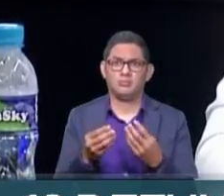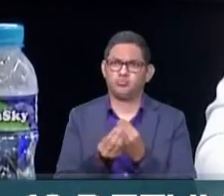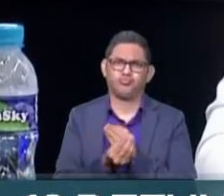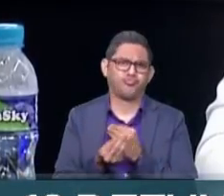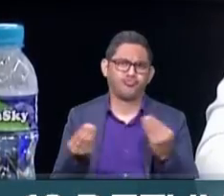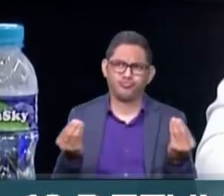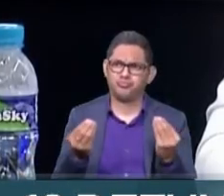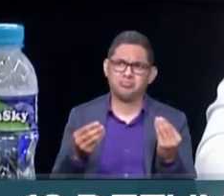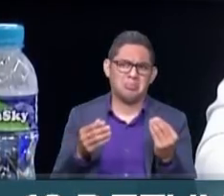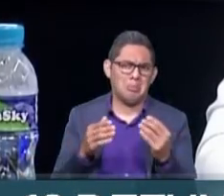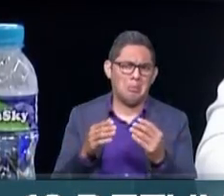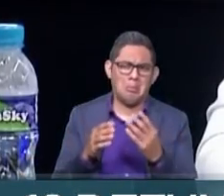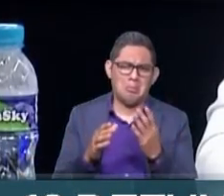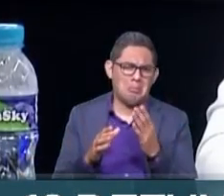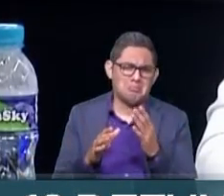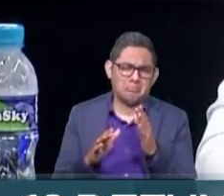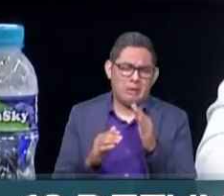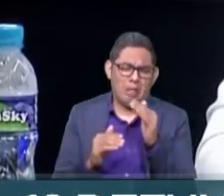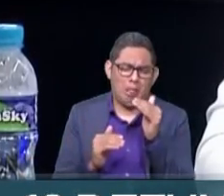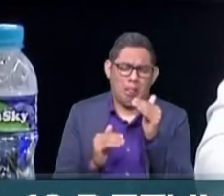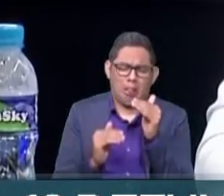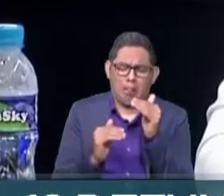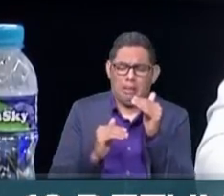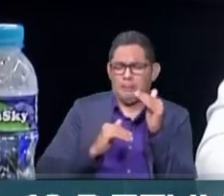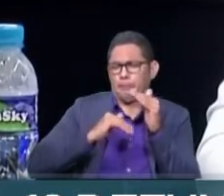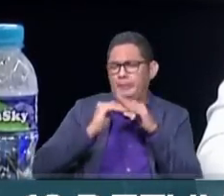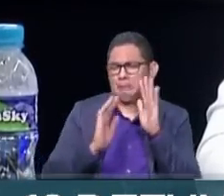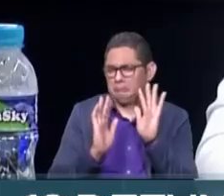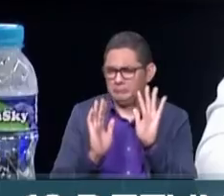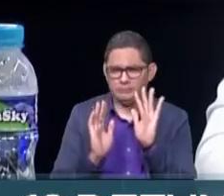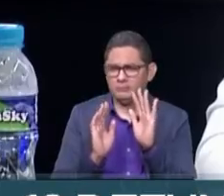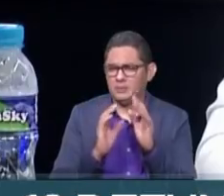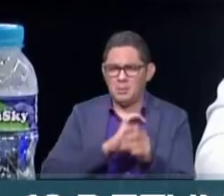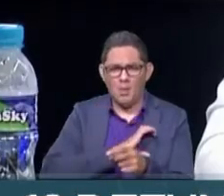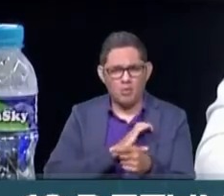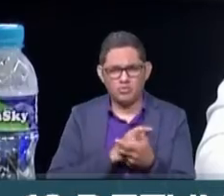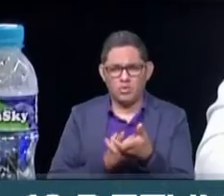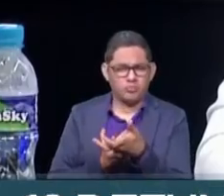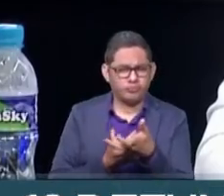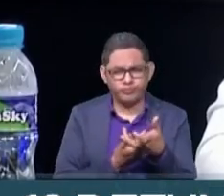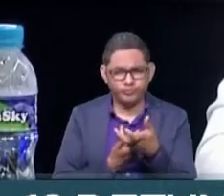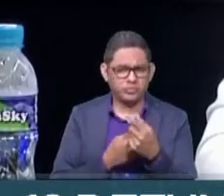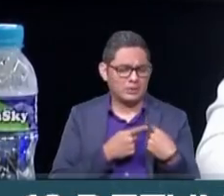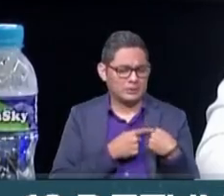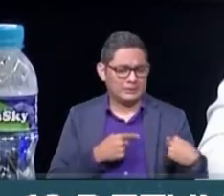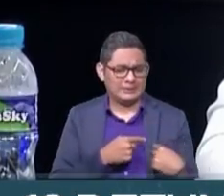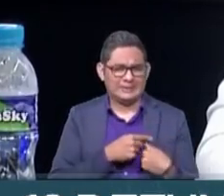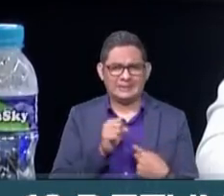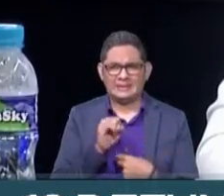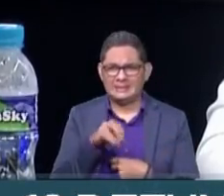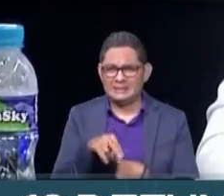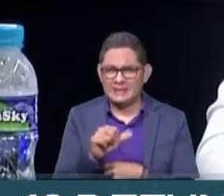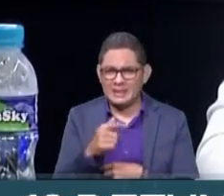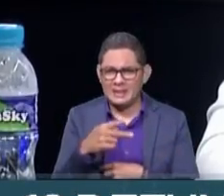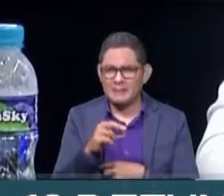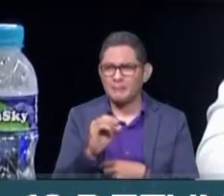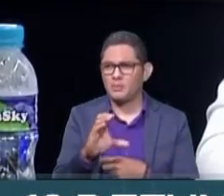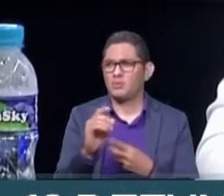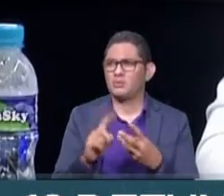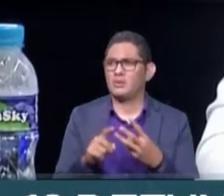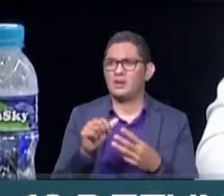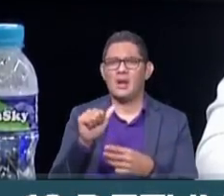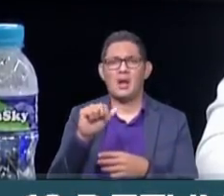mayoría de ellos, policías, SINAPROC, bomberos y otros, como aduana,